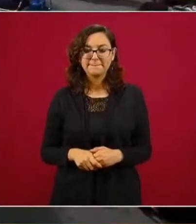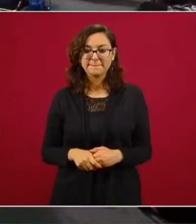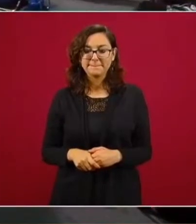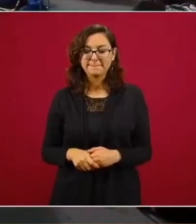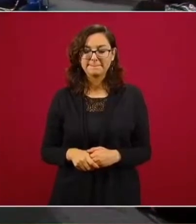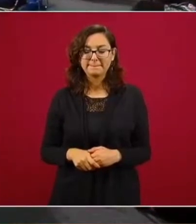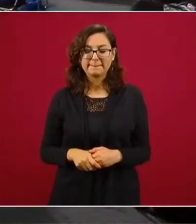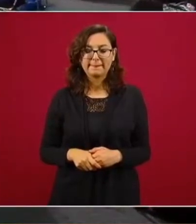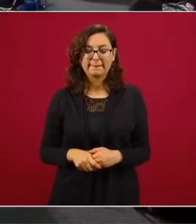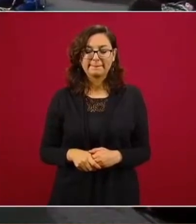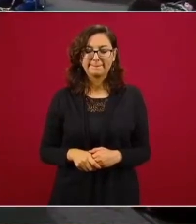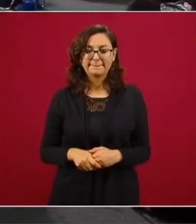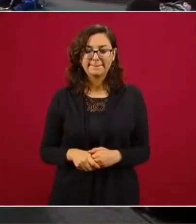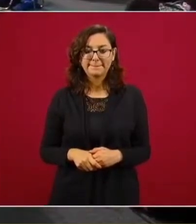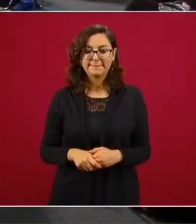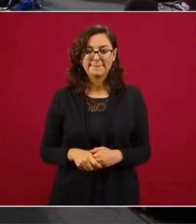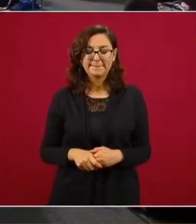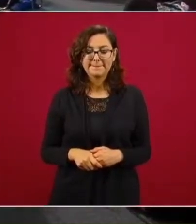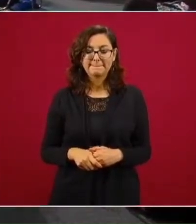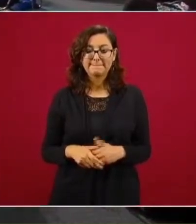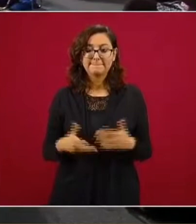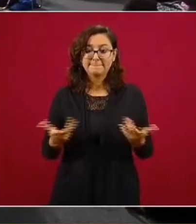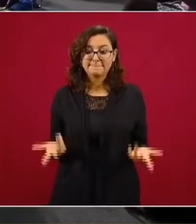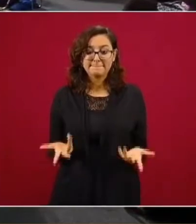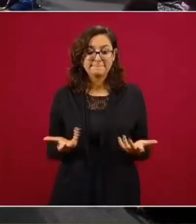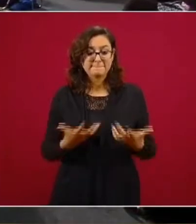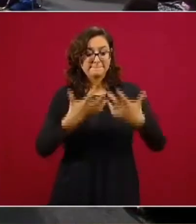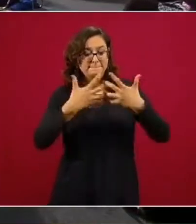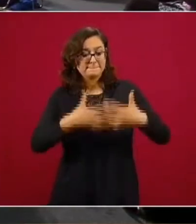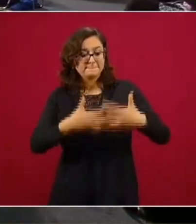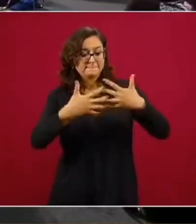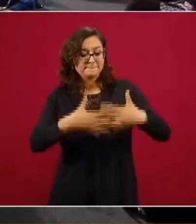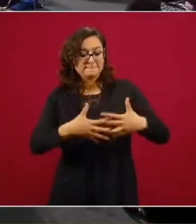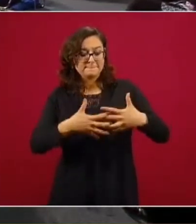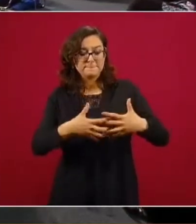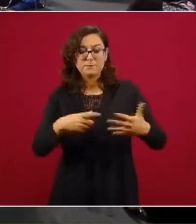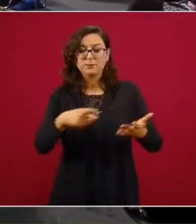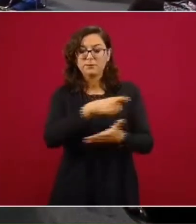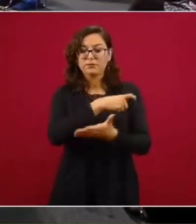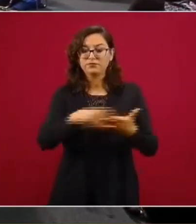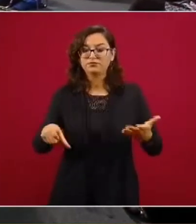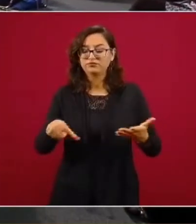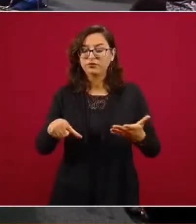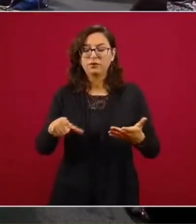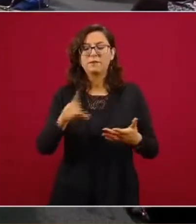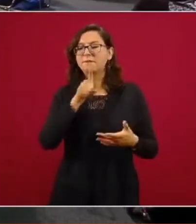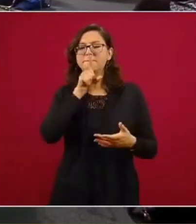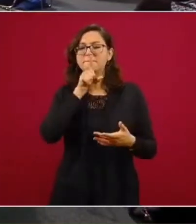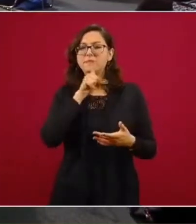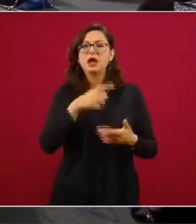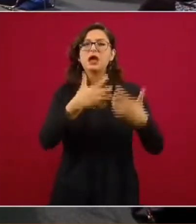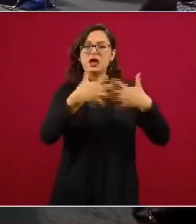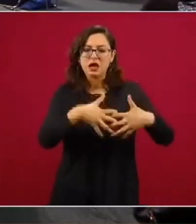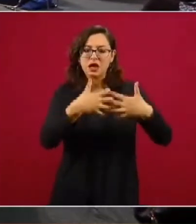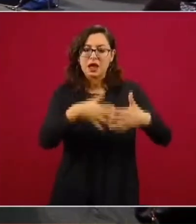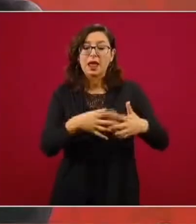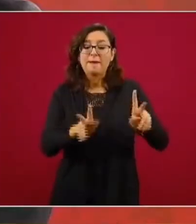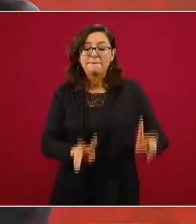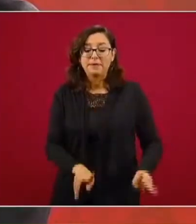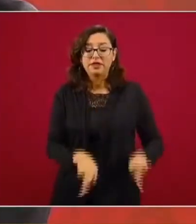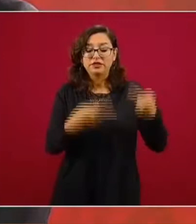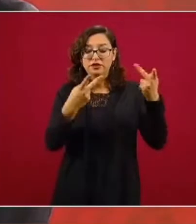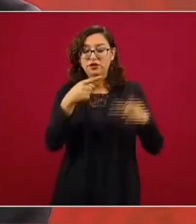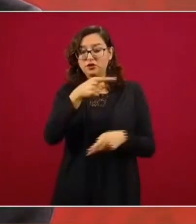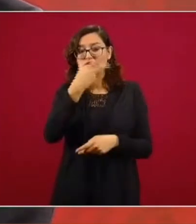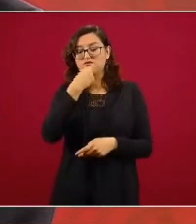Esta planta la compró el señor Ancira, mejor dicho, la vendió el señor Ancira. Esta es otra de